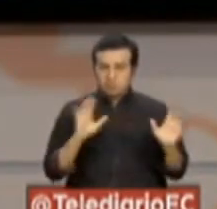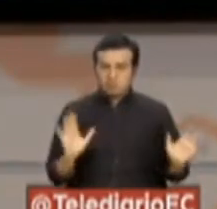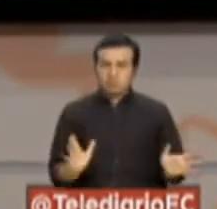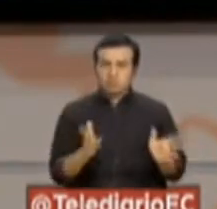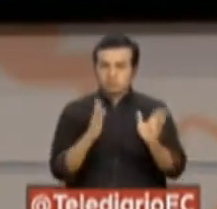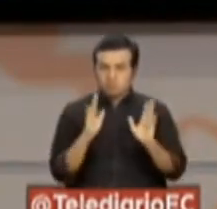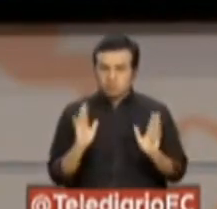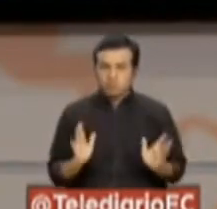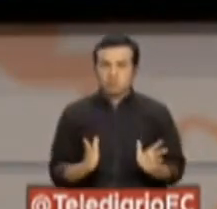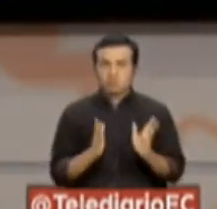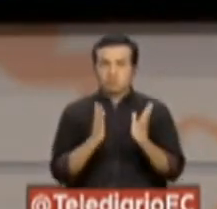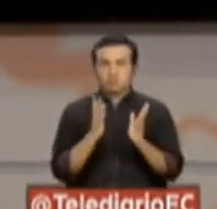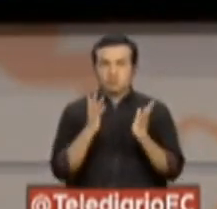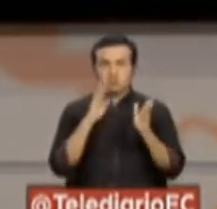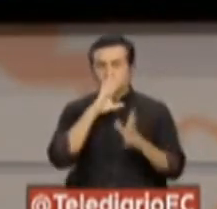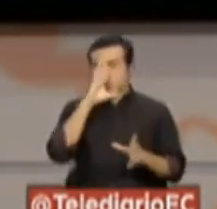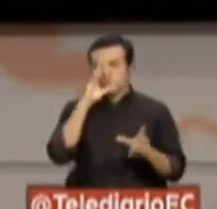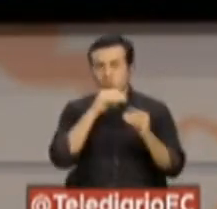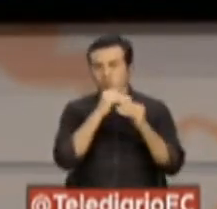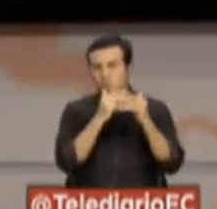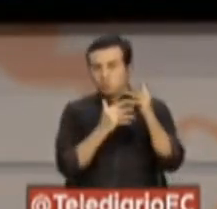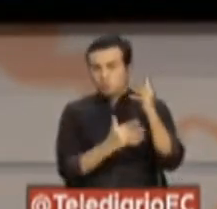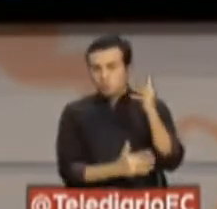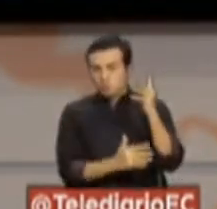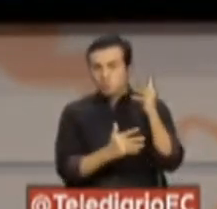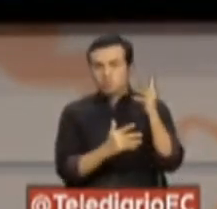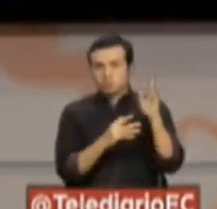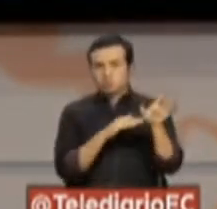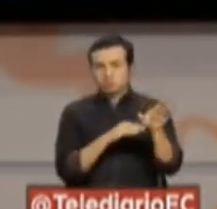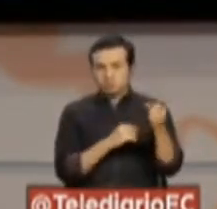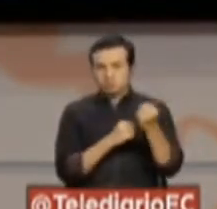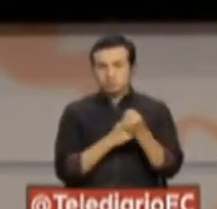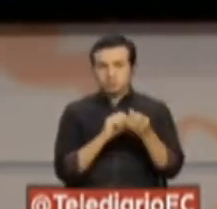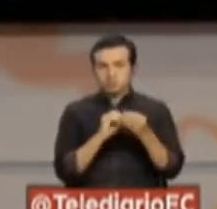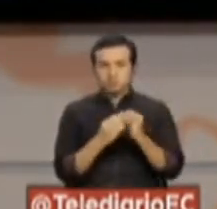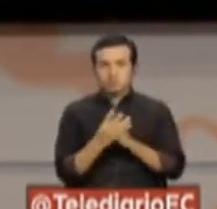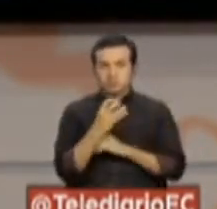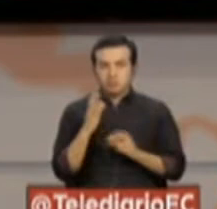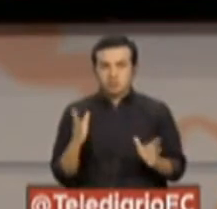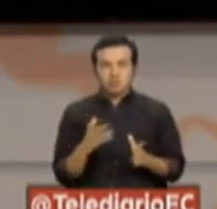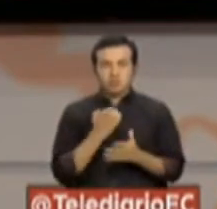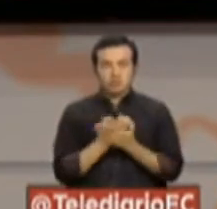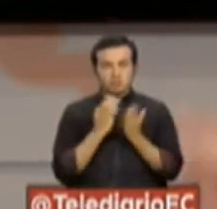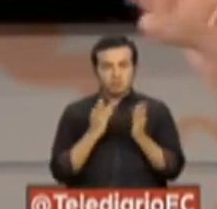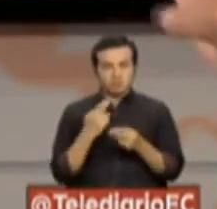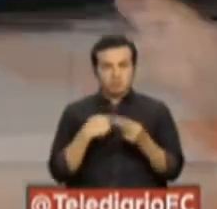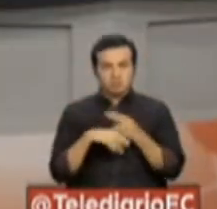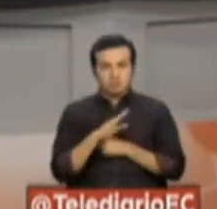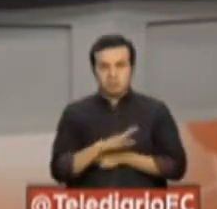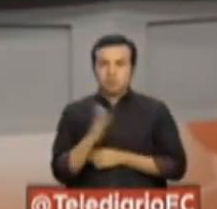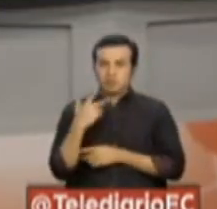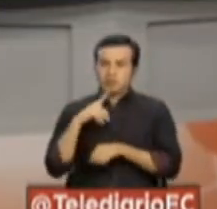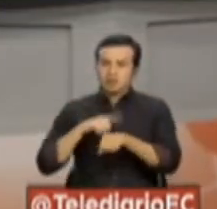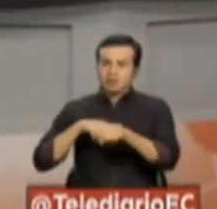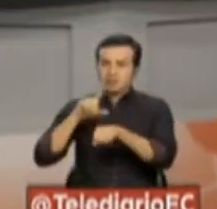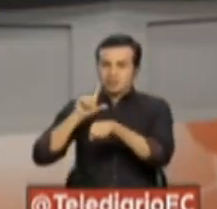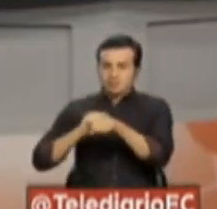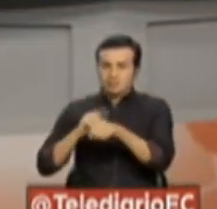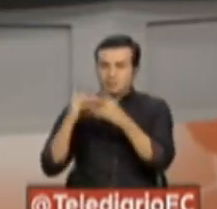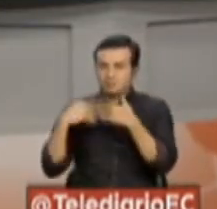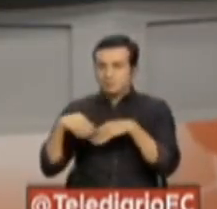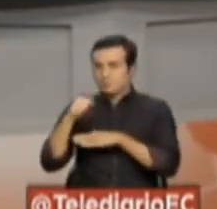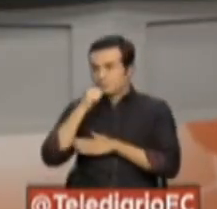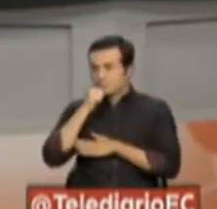fomento, es decir, de aterrizar o de pragmatizar este punto número 14 de fomento a la economía popular y solidaria. Dado que no tenemos mucho más tiempo